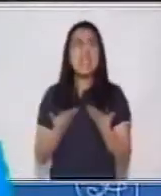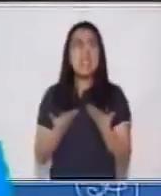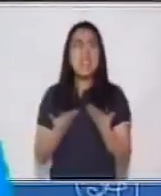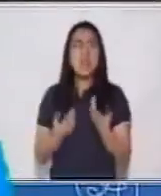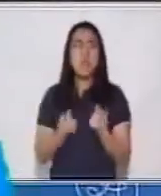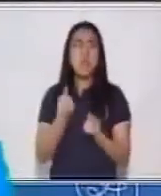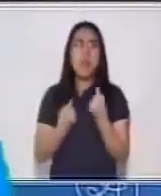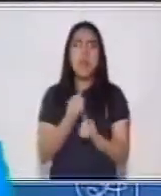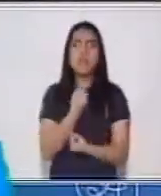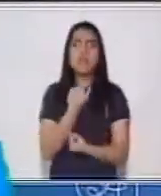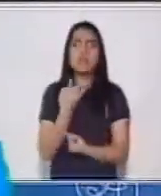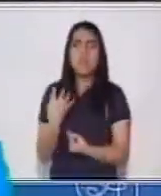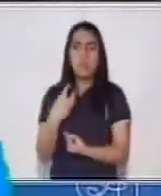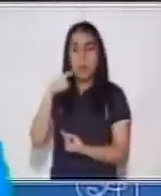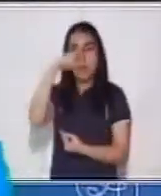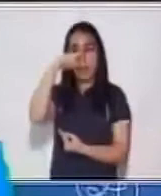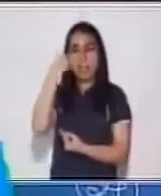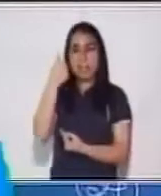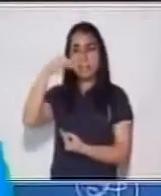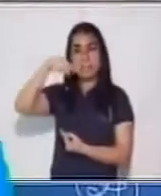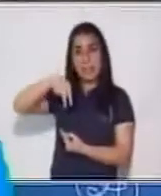de 60. Y les va a dar